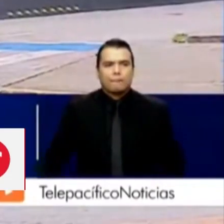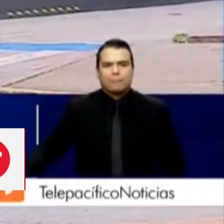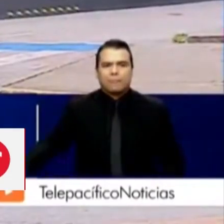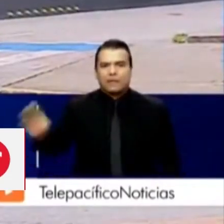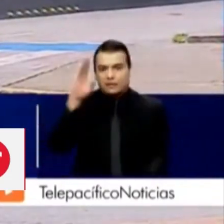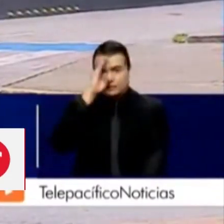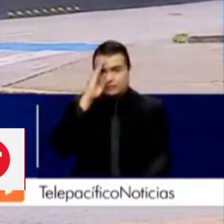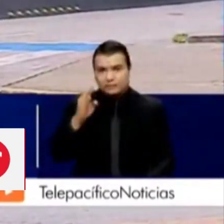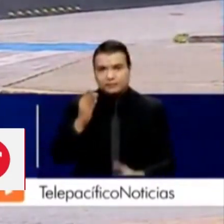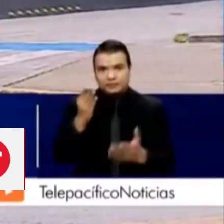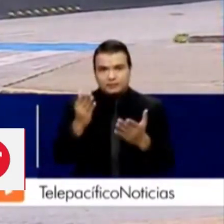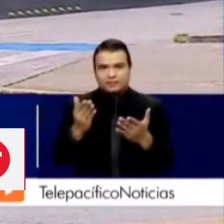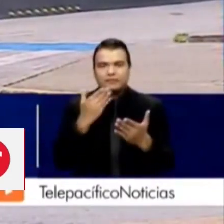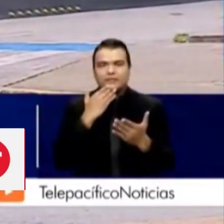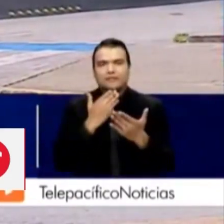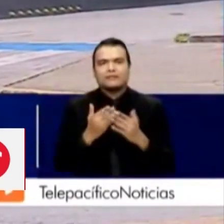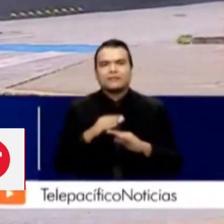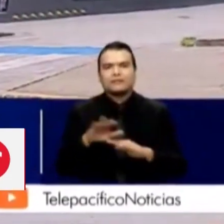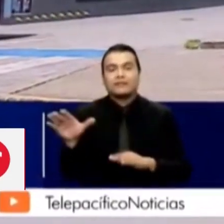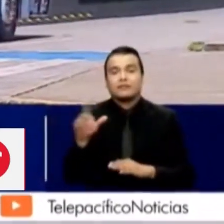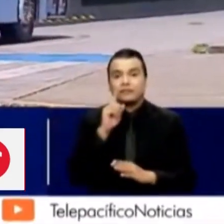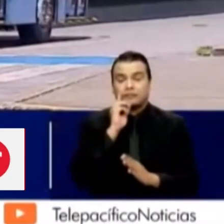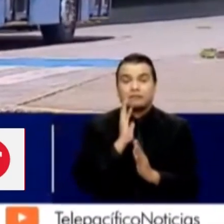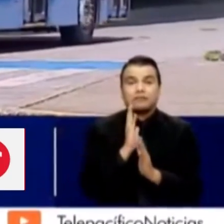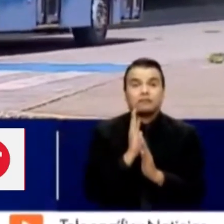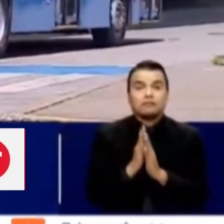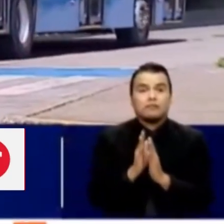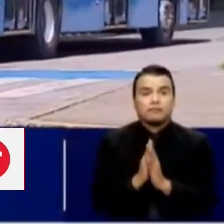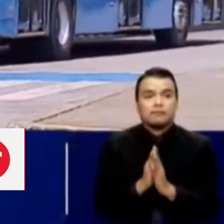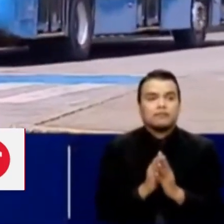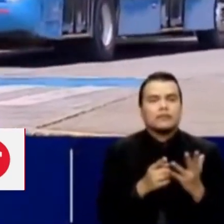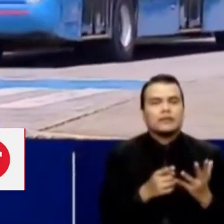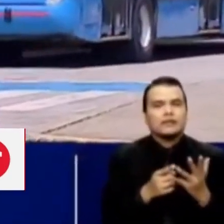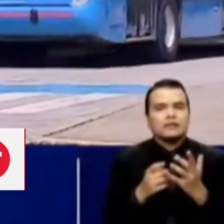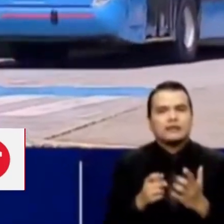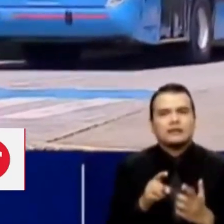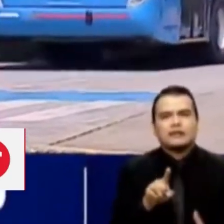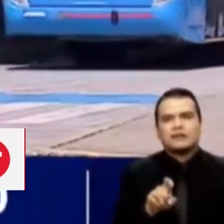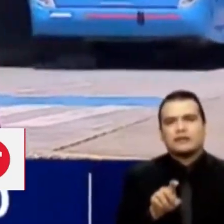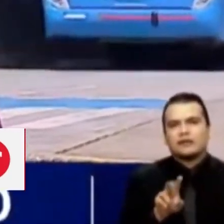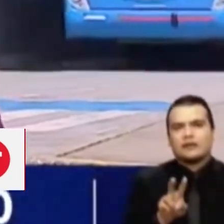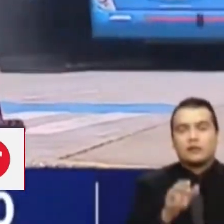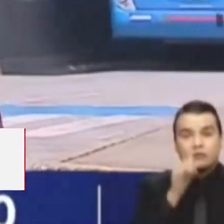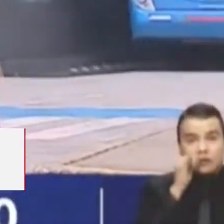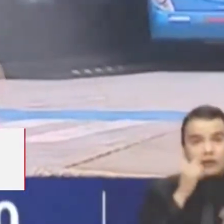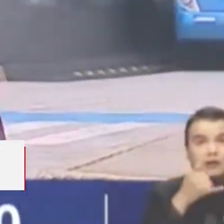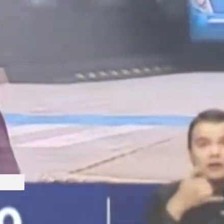entrega durante su paso por el canal. Nunca te olvidaremos, hasta siempre.